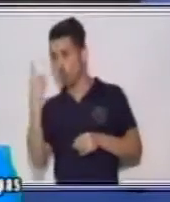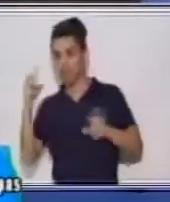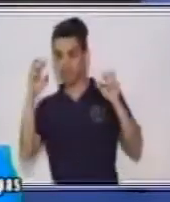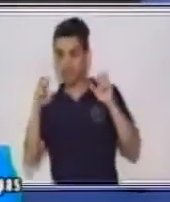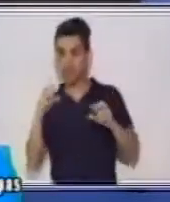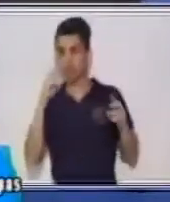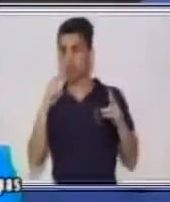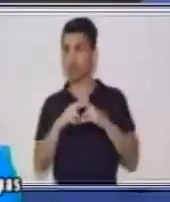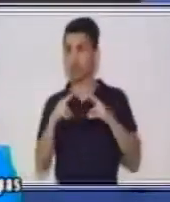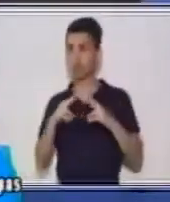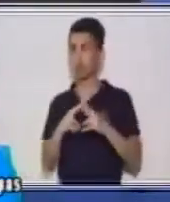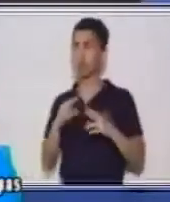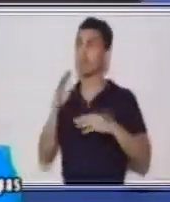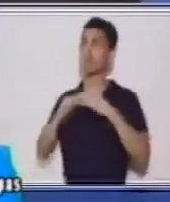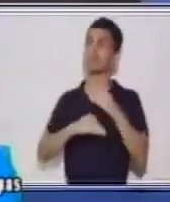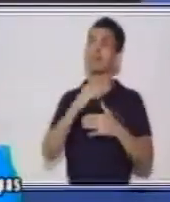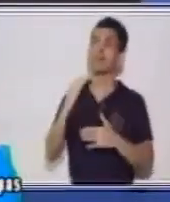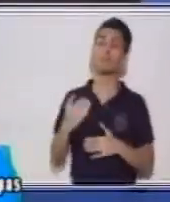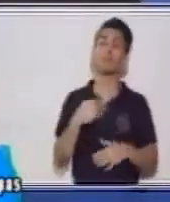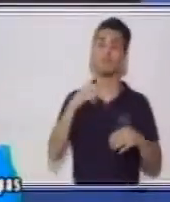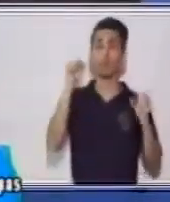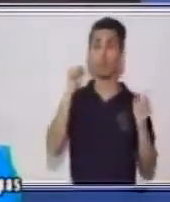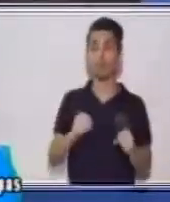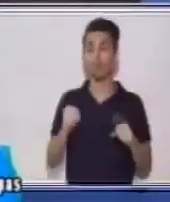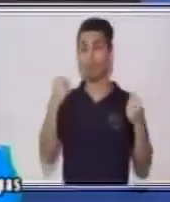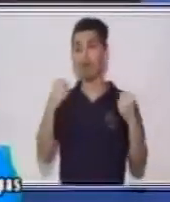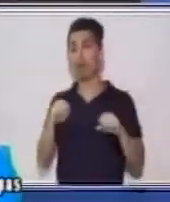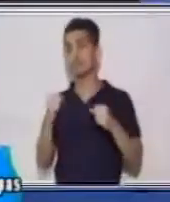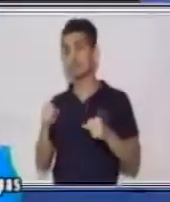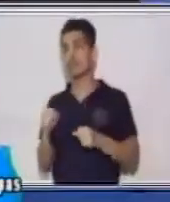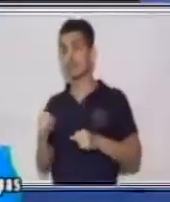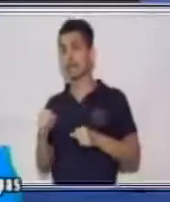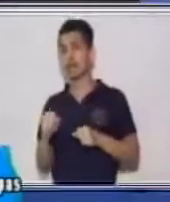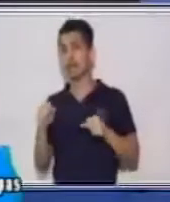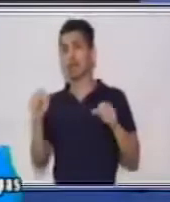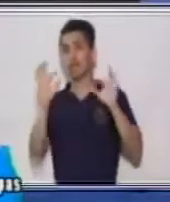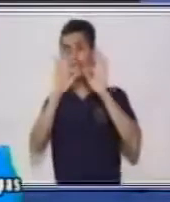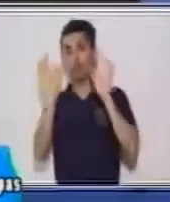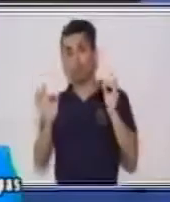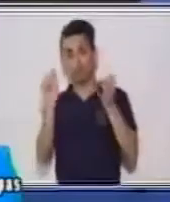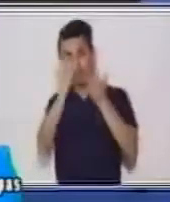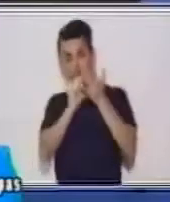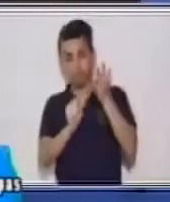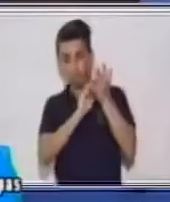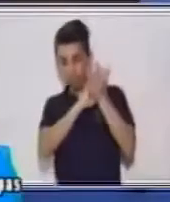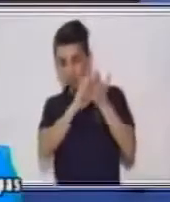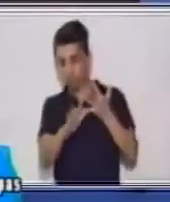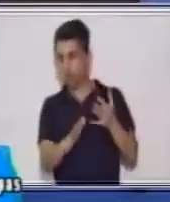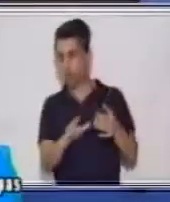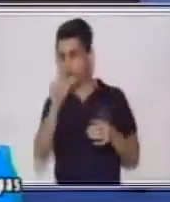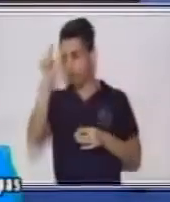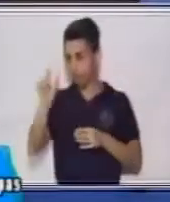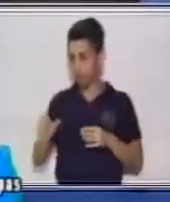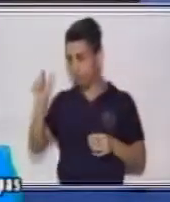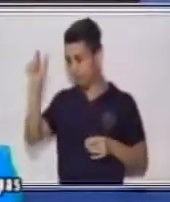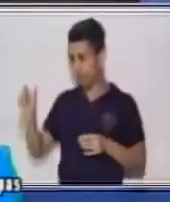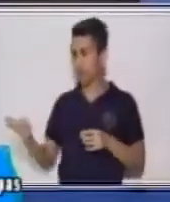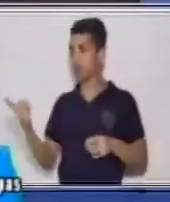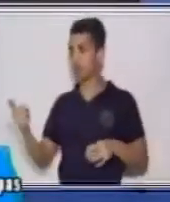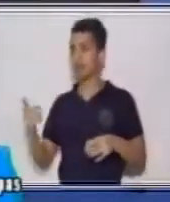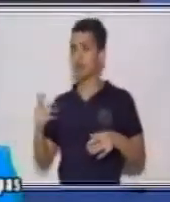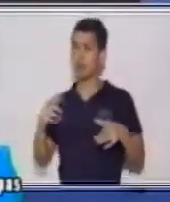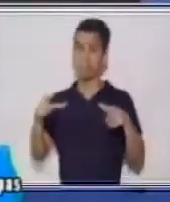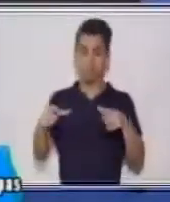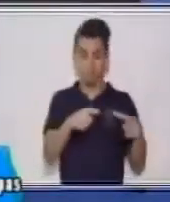conozcan. Luego puedo hacer de forma gráfica, en barras, en pastel